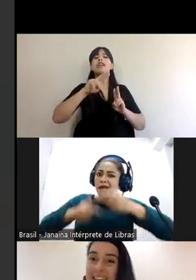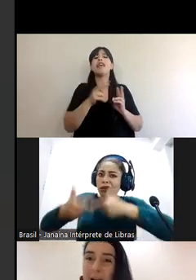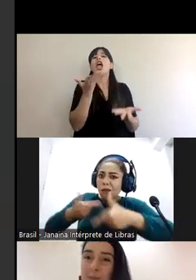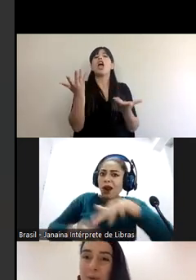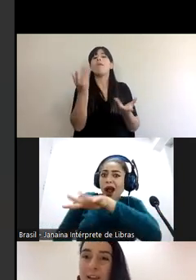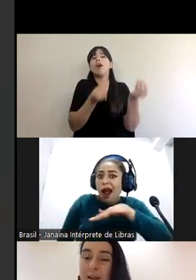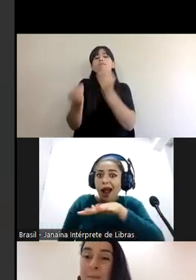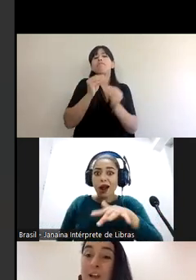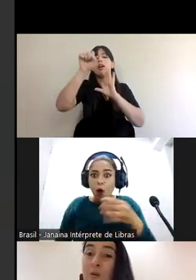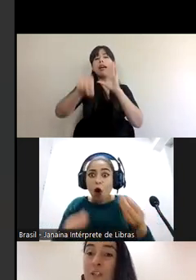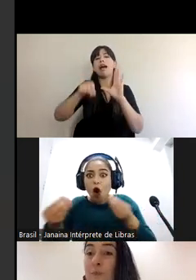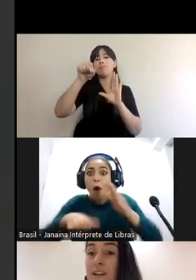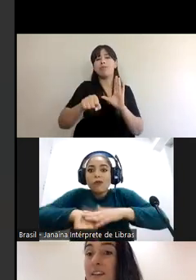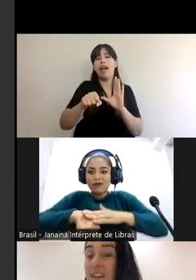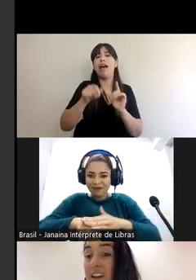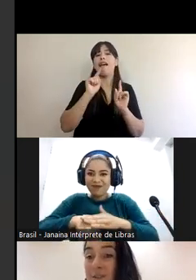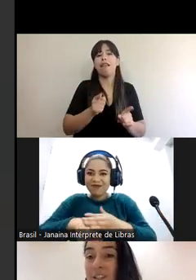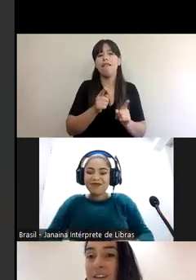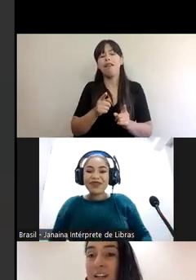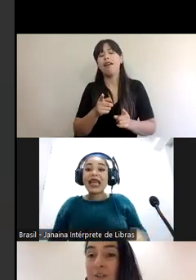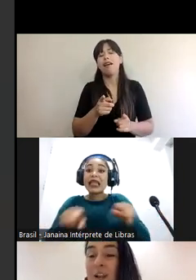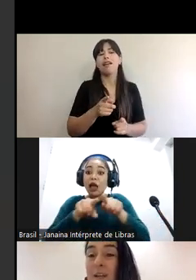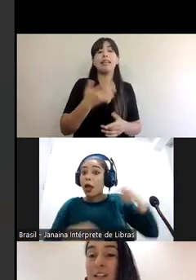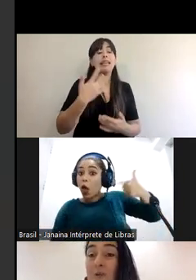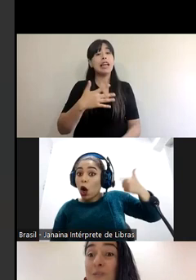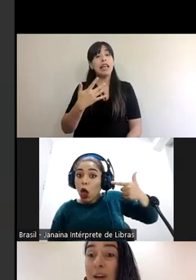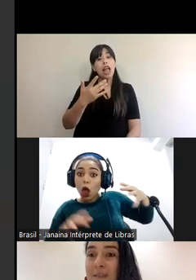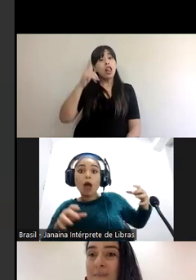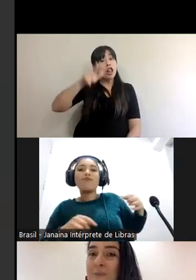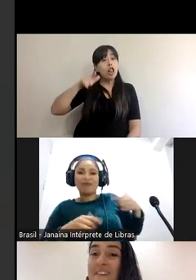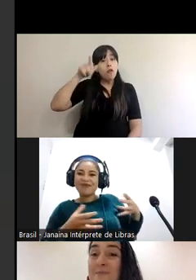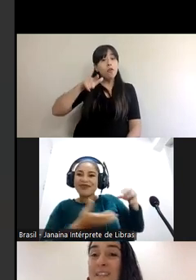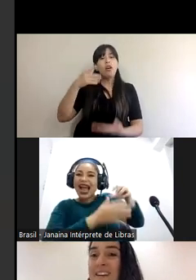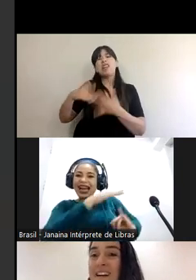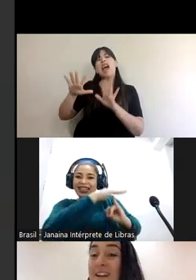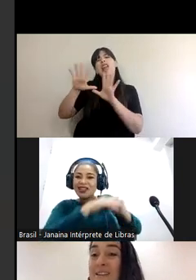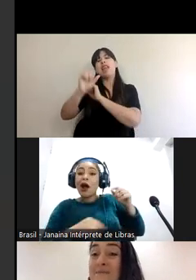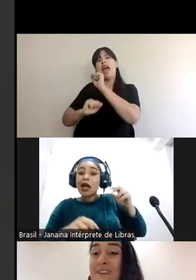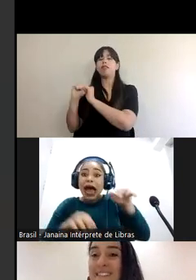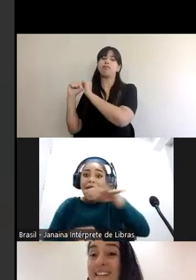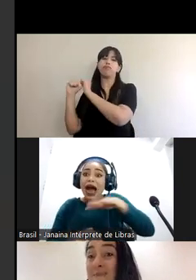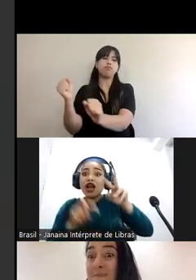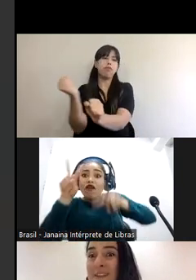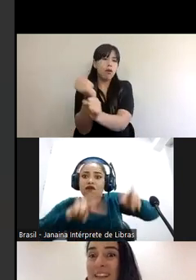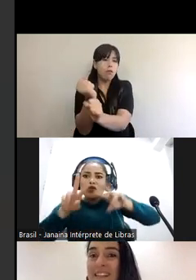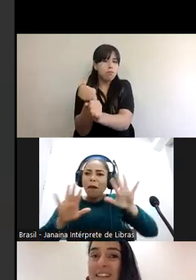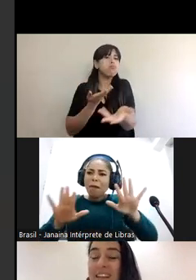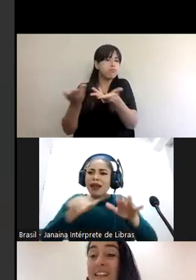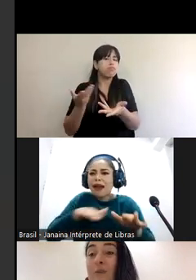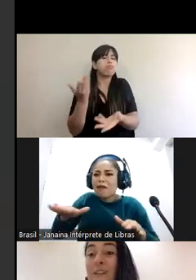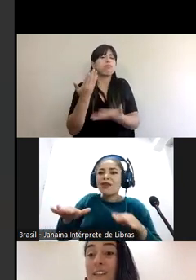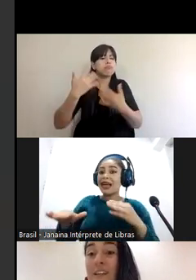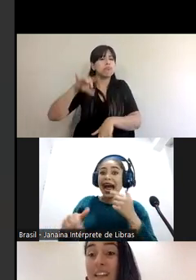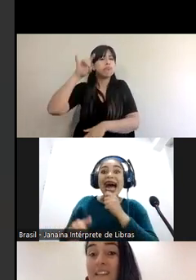ser esas cápsulas. Lóbulo Temporal ya lleva 10 años trabajando la parte audiovisual, pero nunca habíamos trabajado las infancias y era muy importante tener